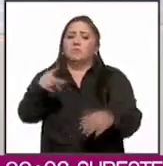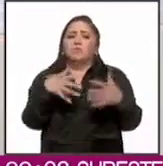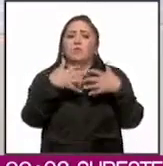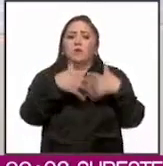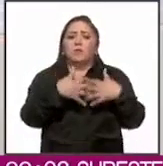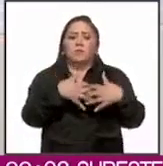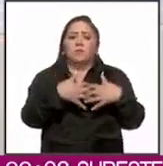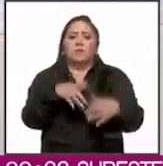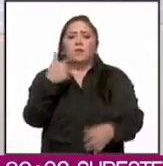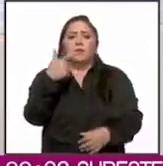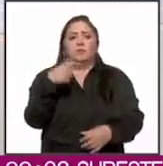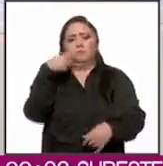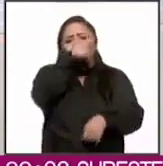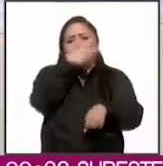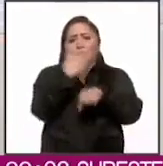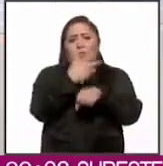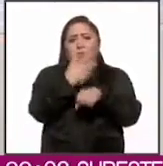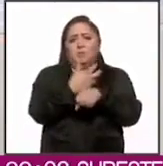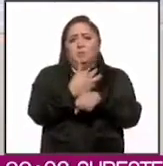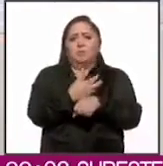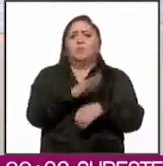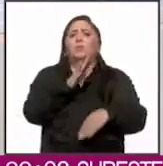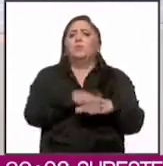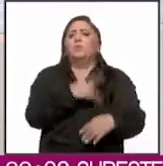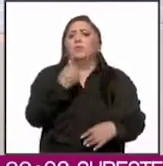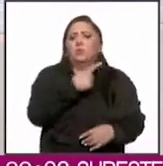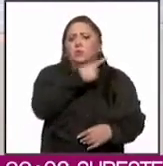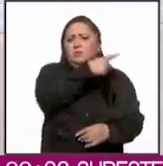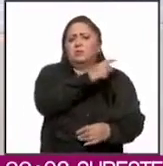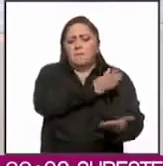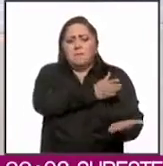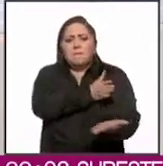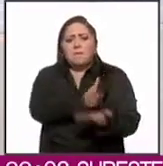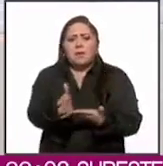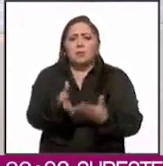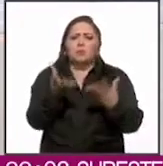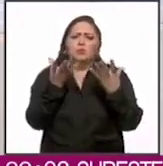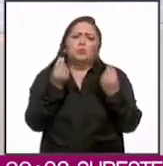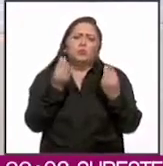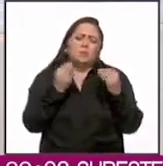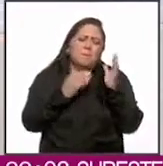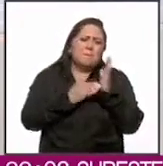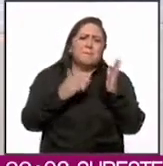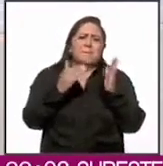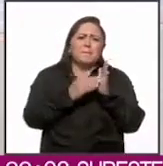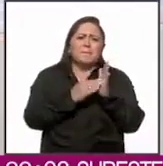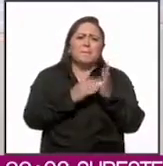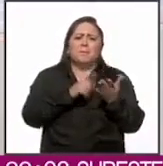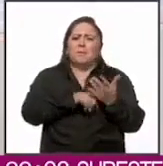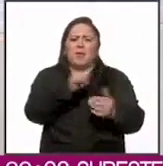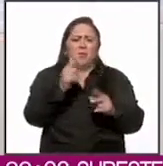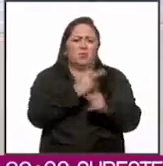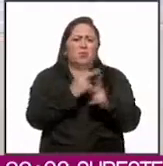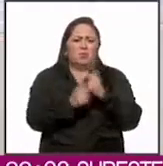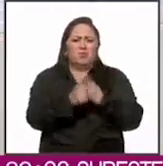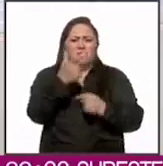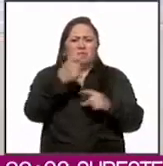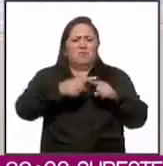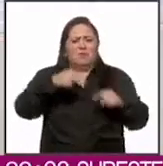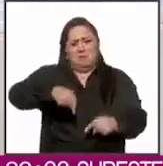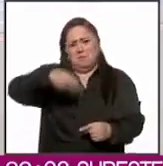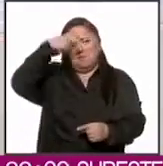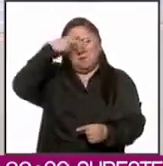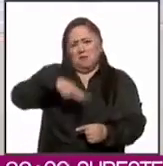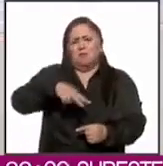y distribuidoras de armas en Estados Unidos que han propiciado la introducción de miles y miles de mortíferos productos de este tipo en nuestro